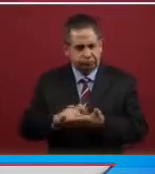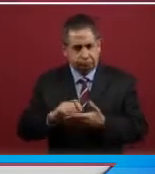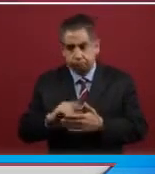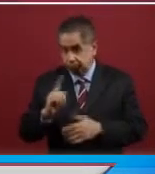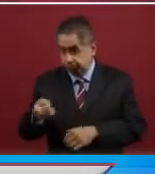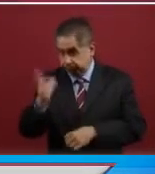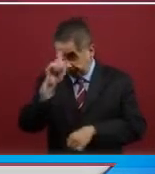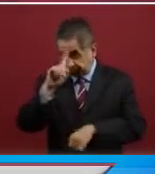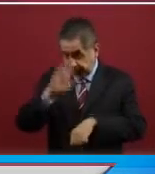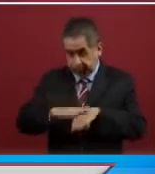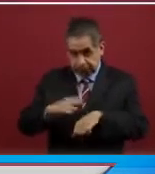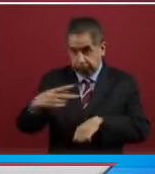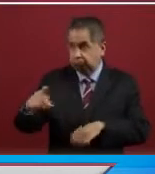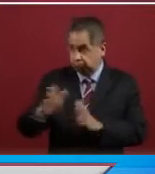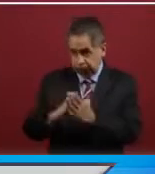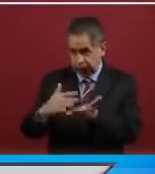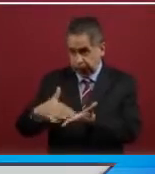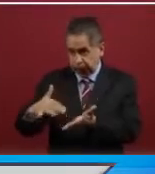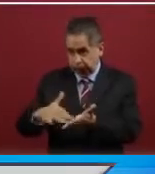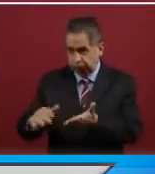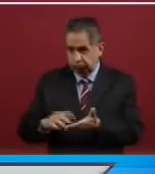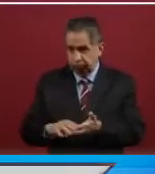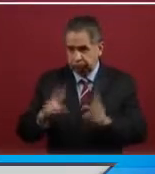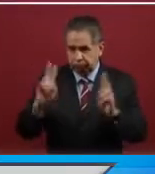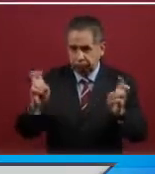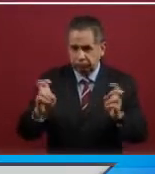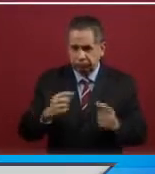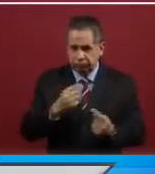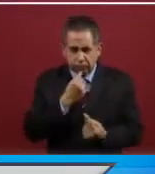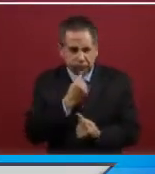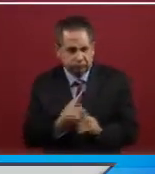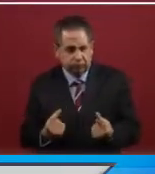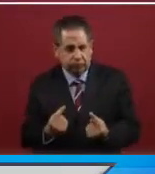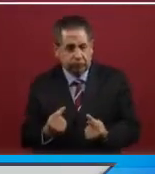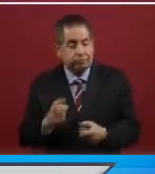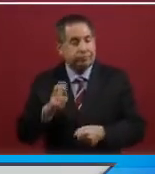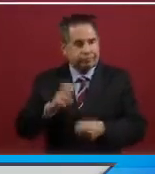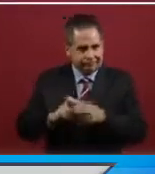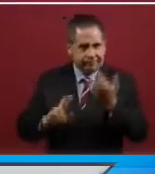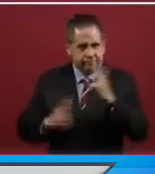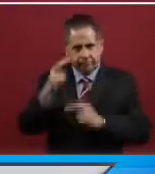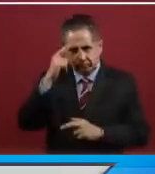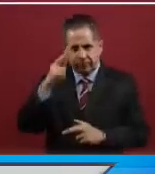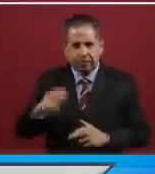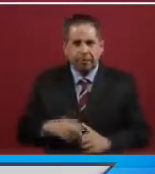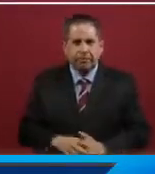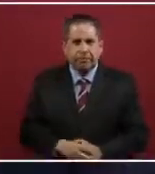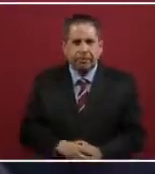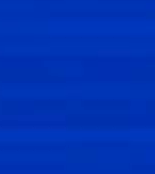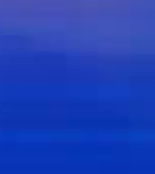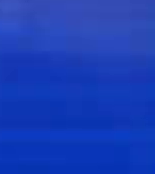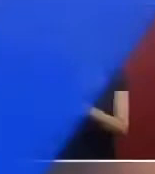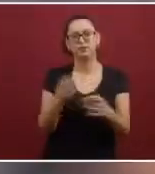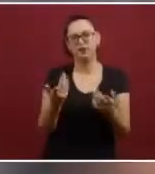se den estos eventos sin caer en un ambiente de intolerancia. Pide que el director de Bellas Artes ofrezca disculpas y reconozca su